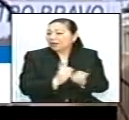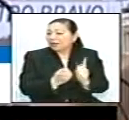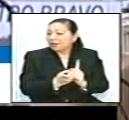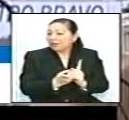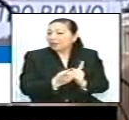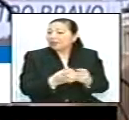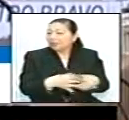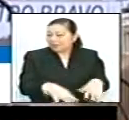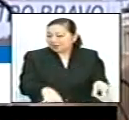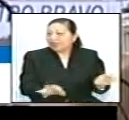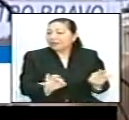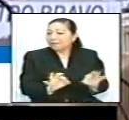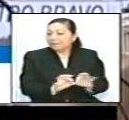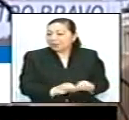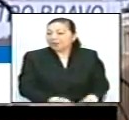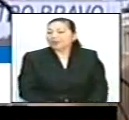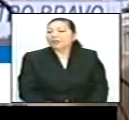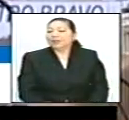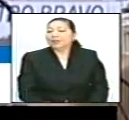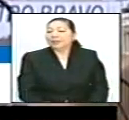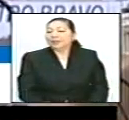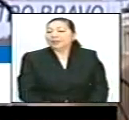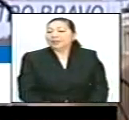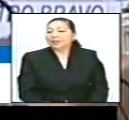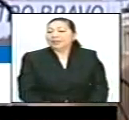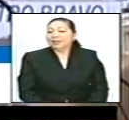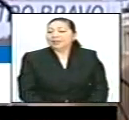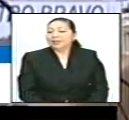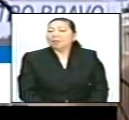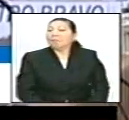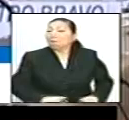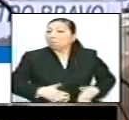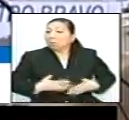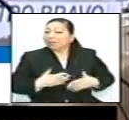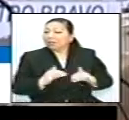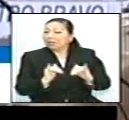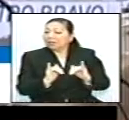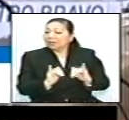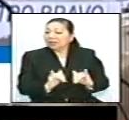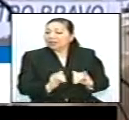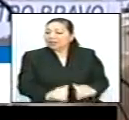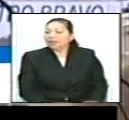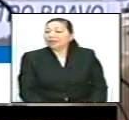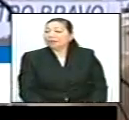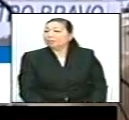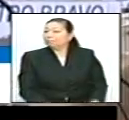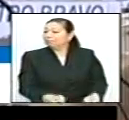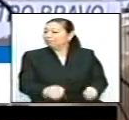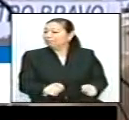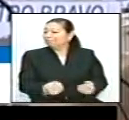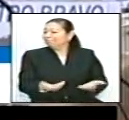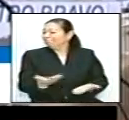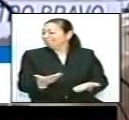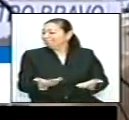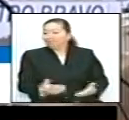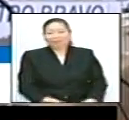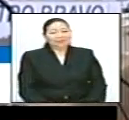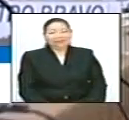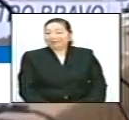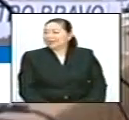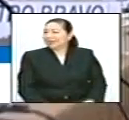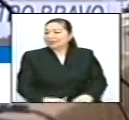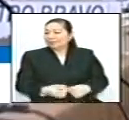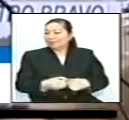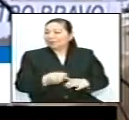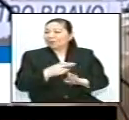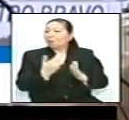importantes, me imagino que podrían quedarse un poco en suspenso. Más especialmente